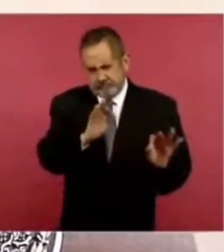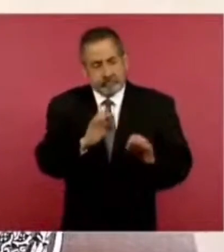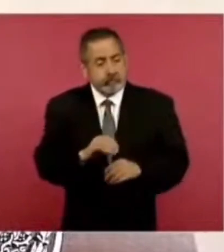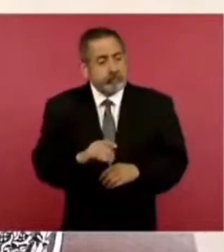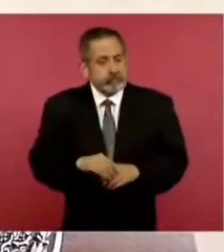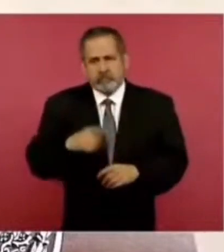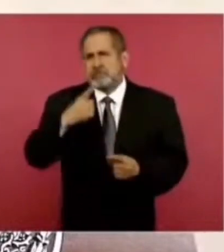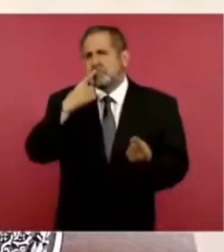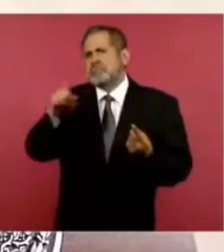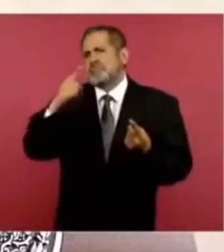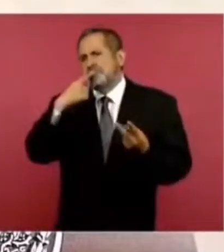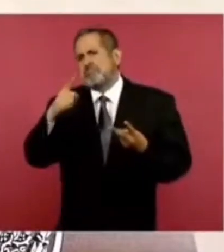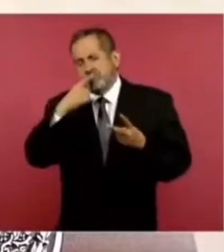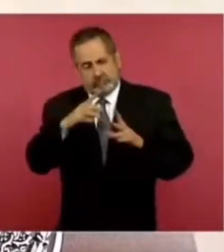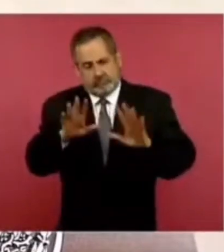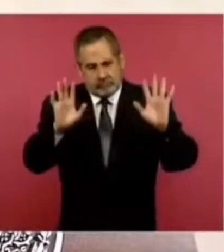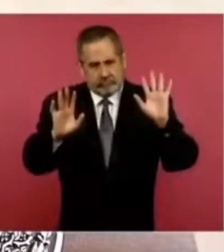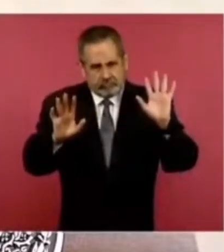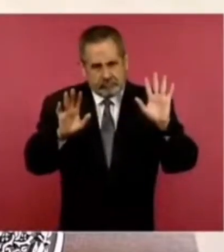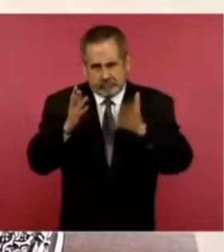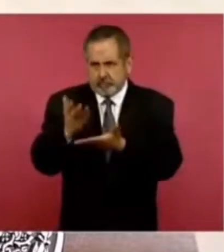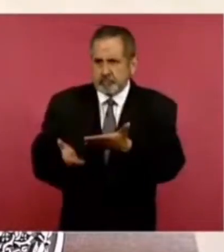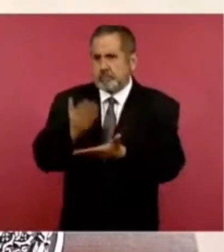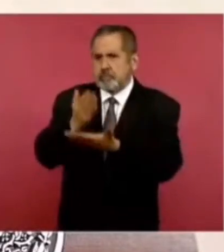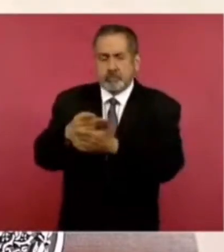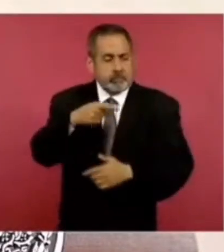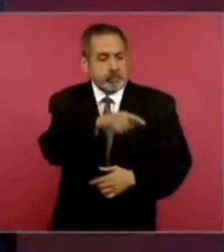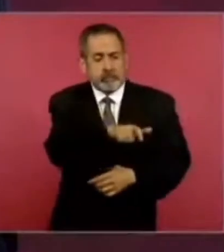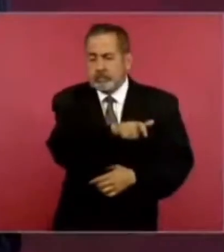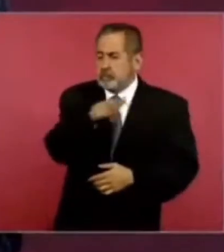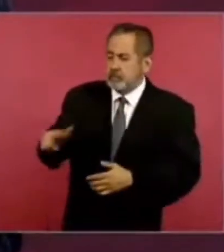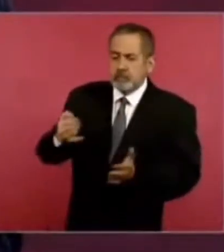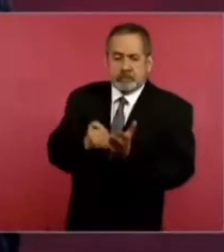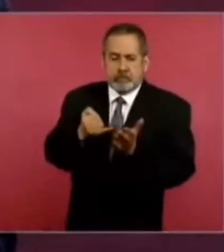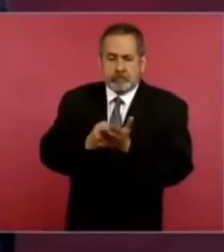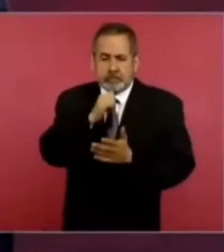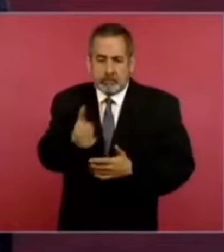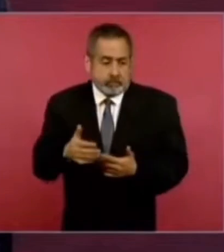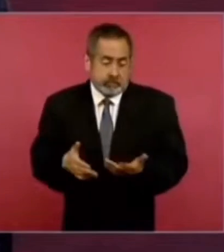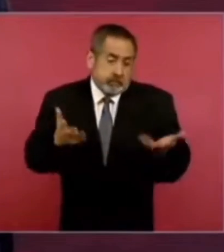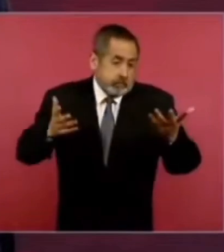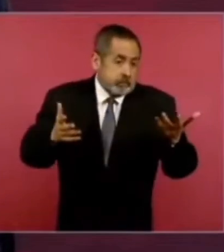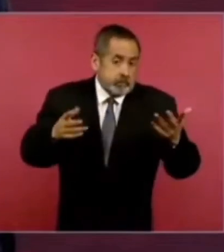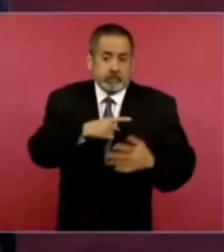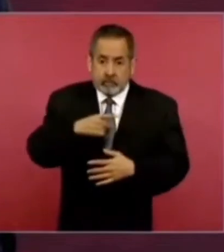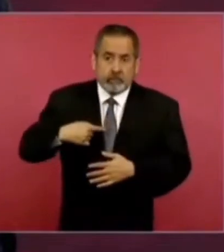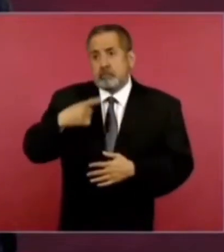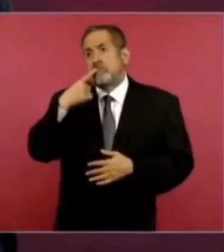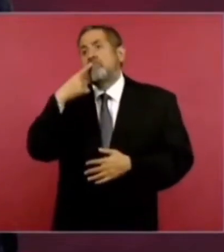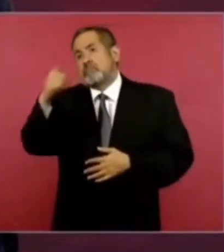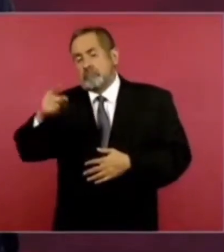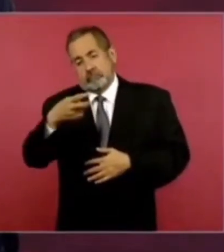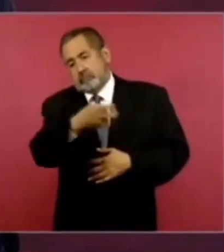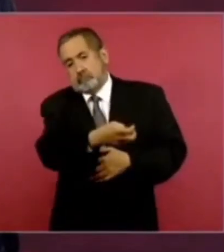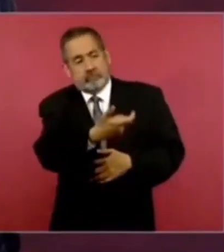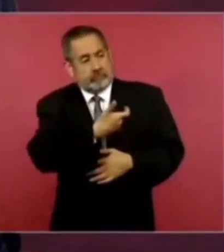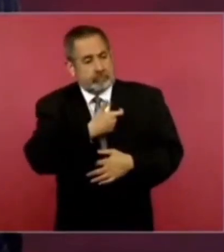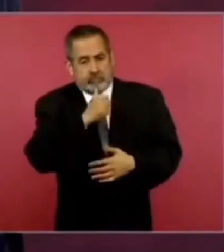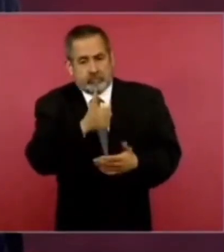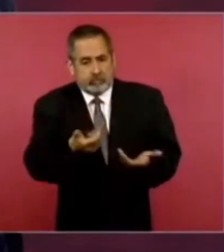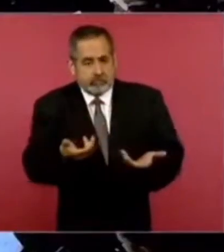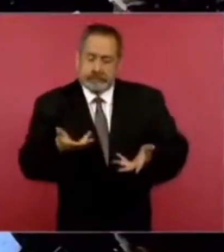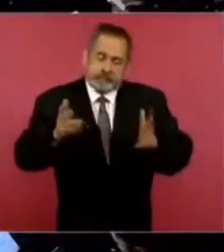3,000 millones. Sí, pero eso es al SAT, ¿no? Sí, Pero hay otras deudas.